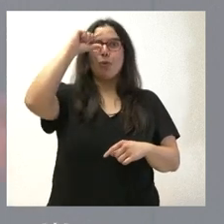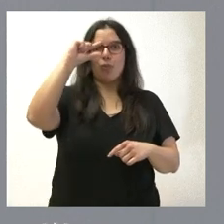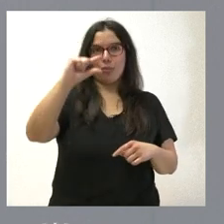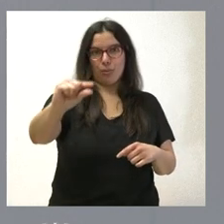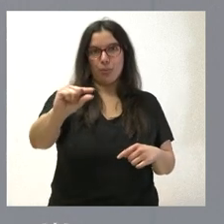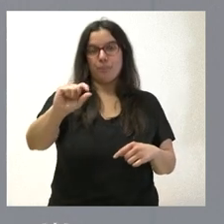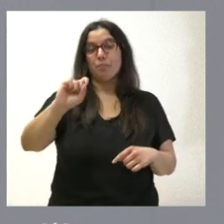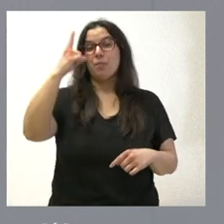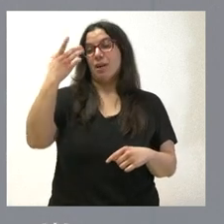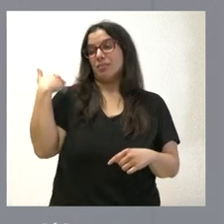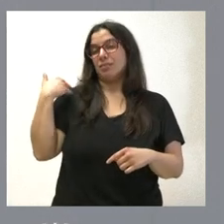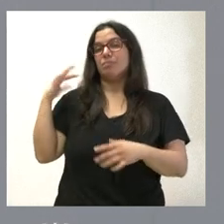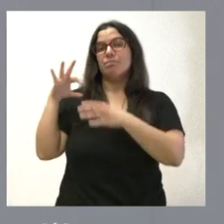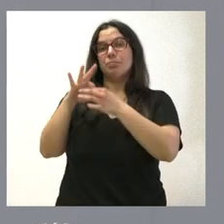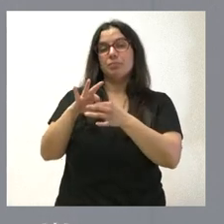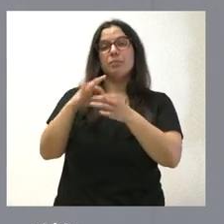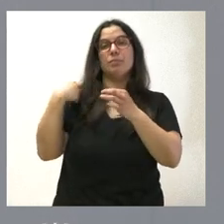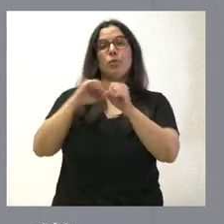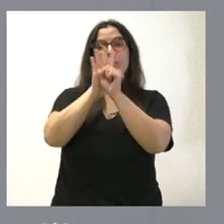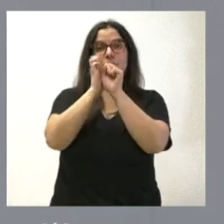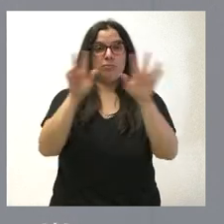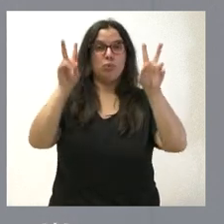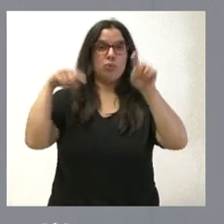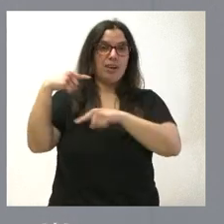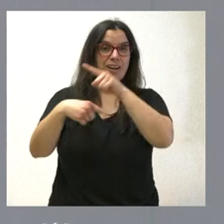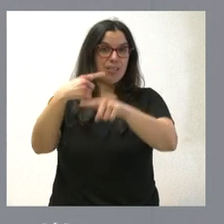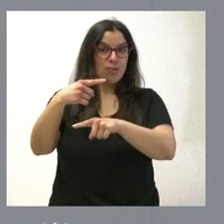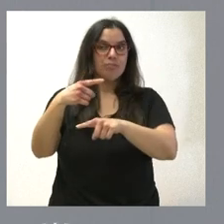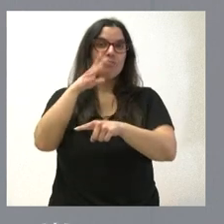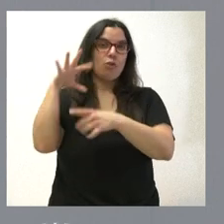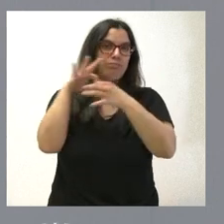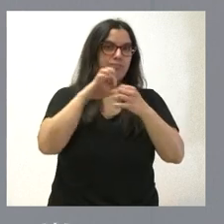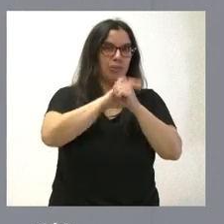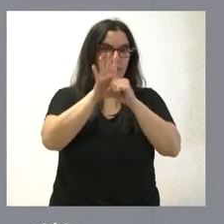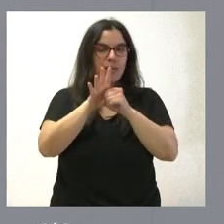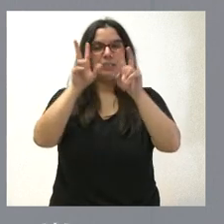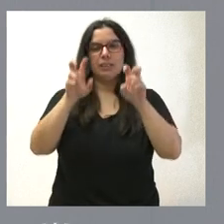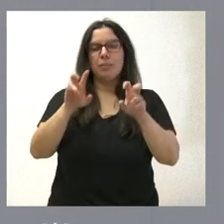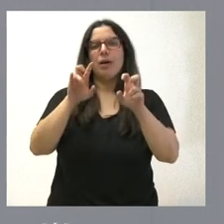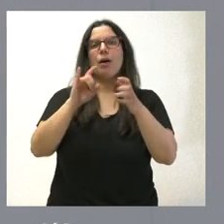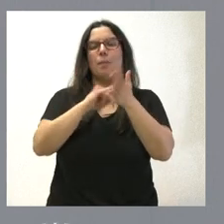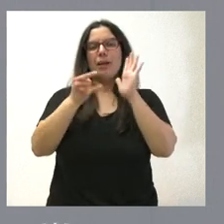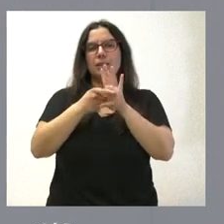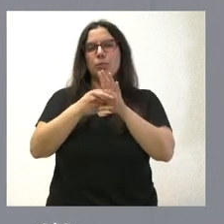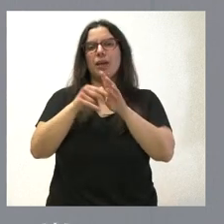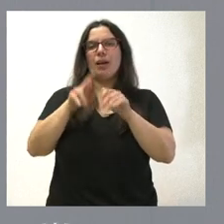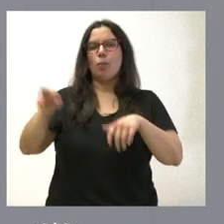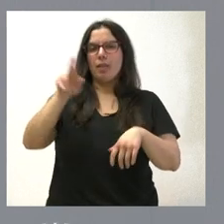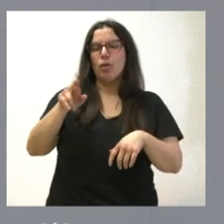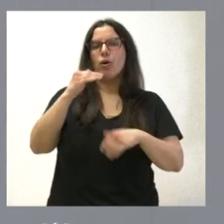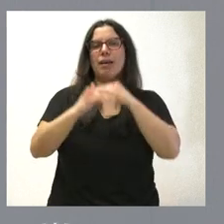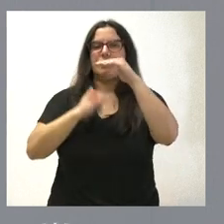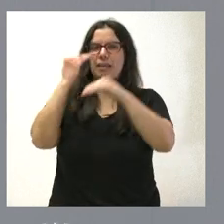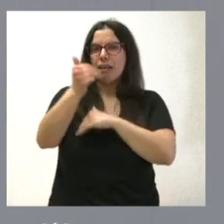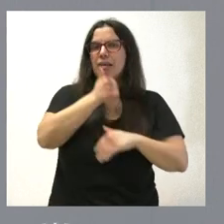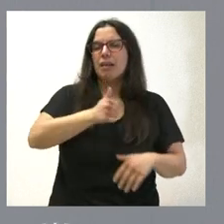la pandemia me estoy refiriendo a los fondos de la nueva generación de La Unión Europea lo que tiene que ver con el mecanismo de recuperación y resilencia con el fondo racu que